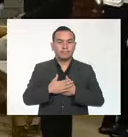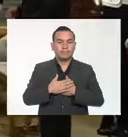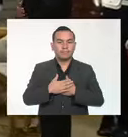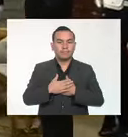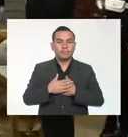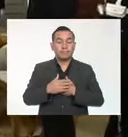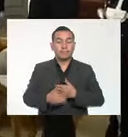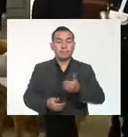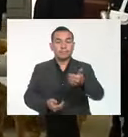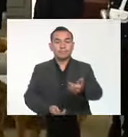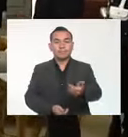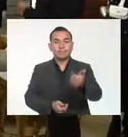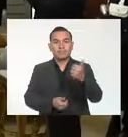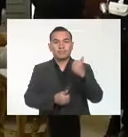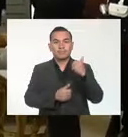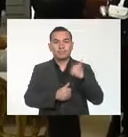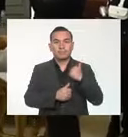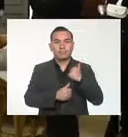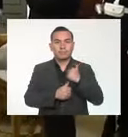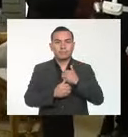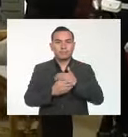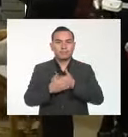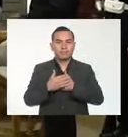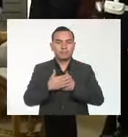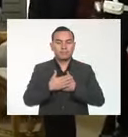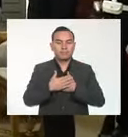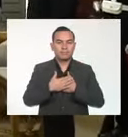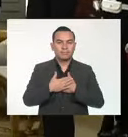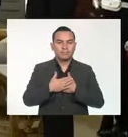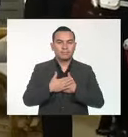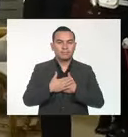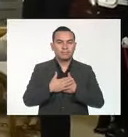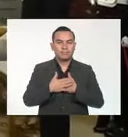Al hombro. ¡Ir!